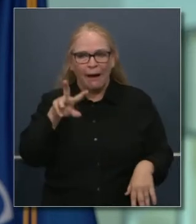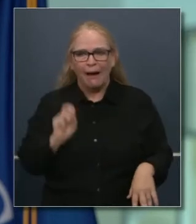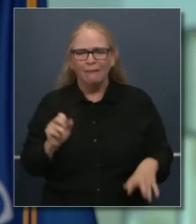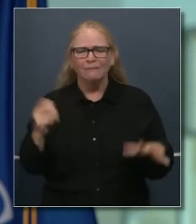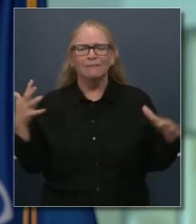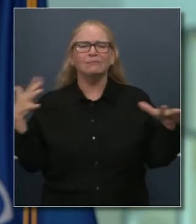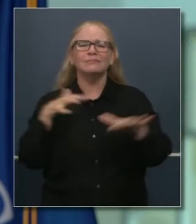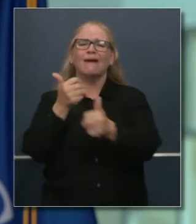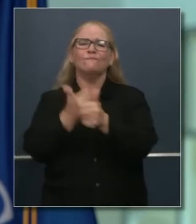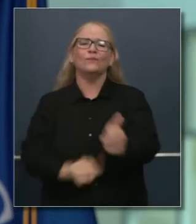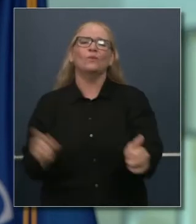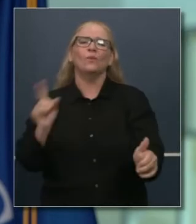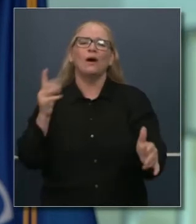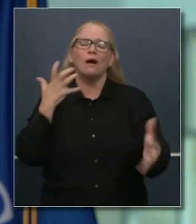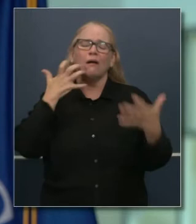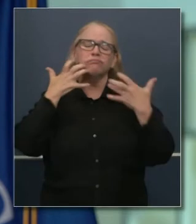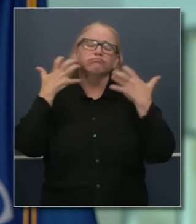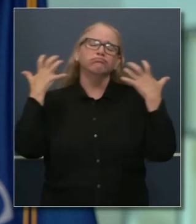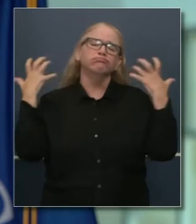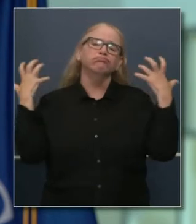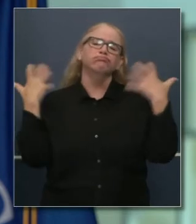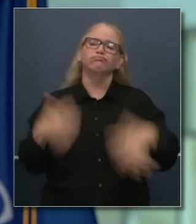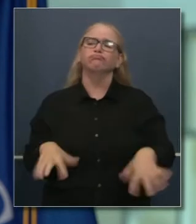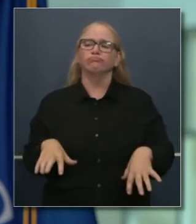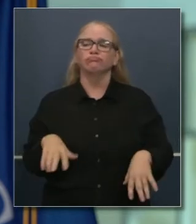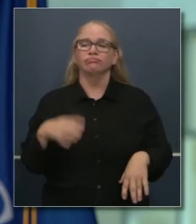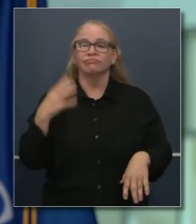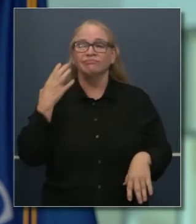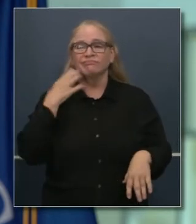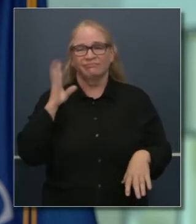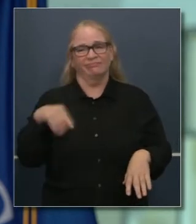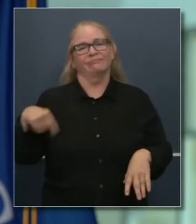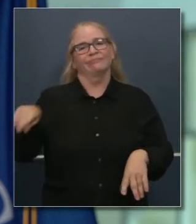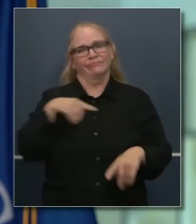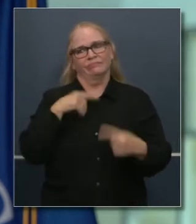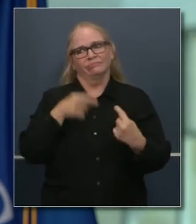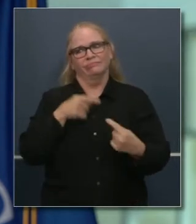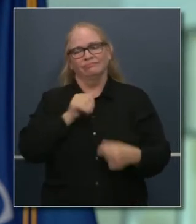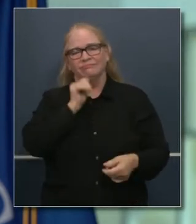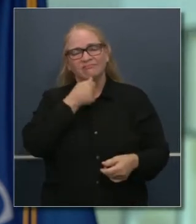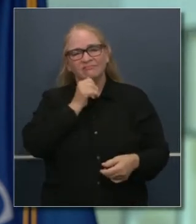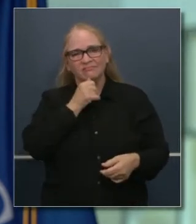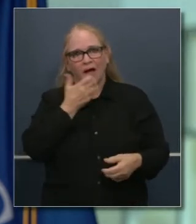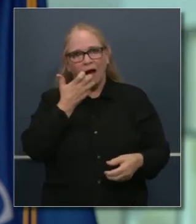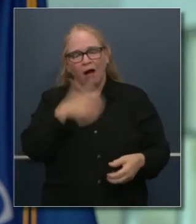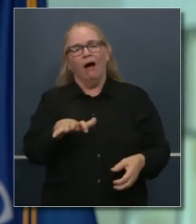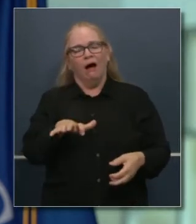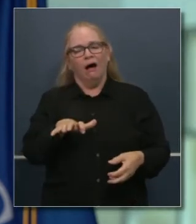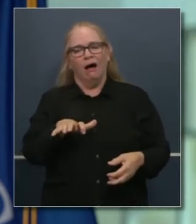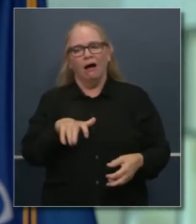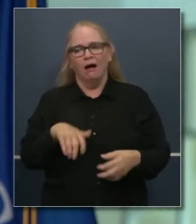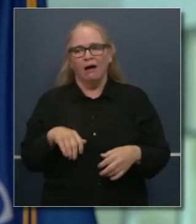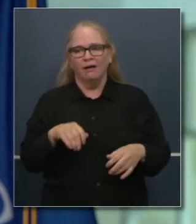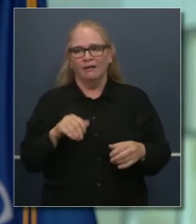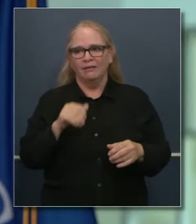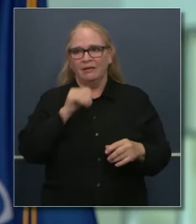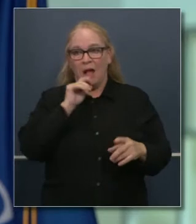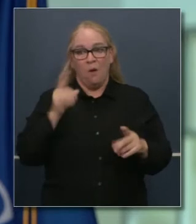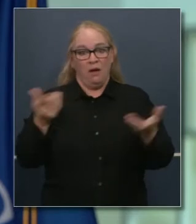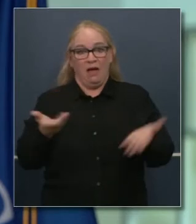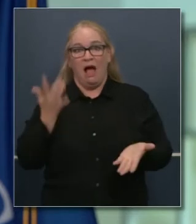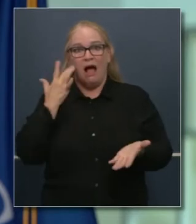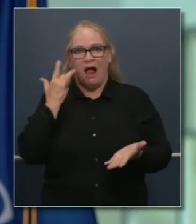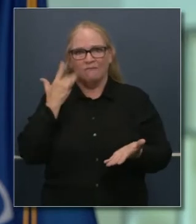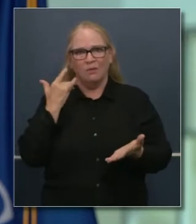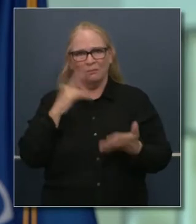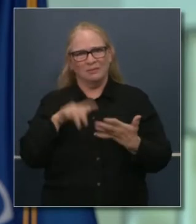estas condiciones climáticas extraordinarias con que tenemos que lidiar muchos de nosotros impactando no sólo aquí en el